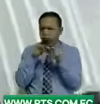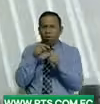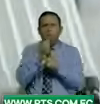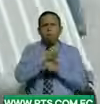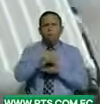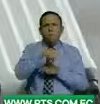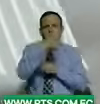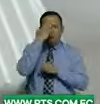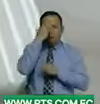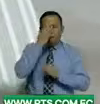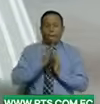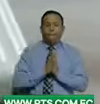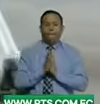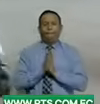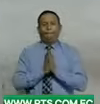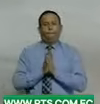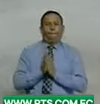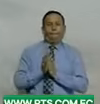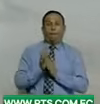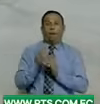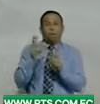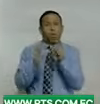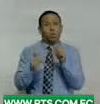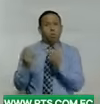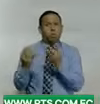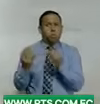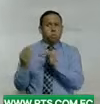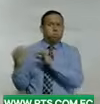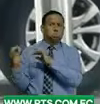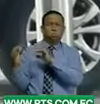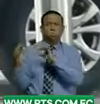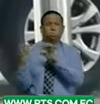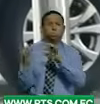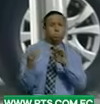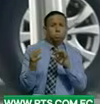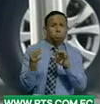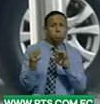ingenian, pero en el trayecto de la salida del aeropuerto